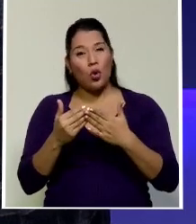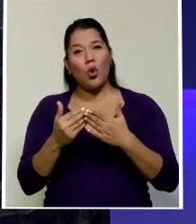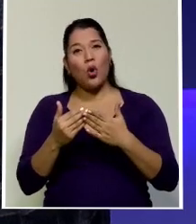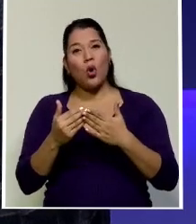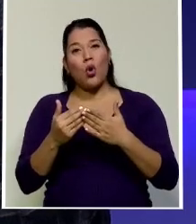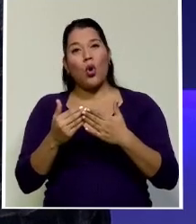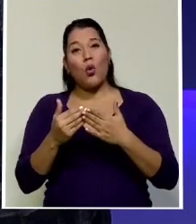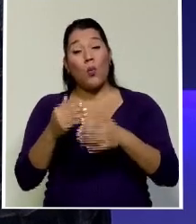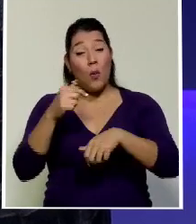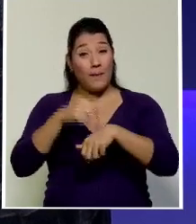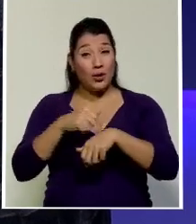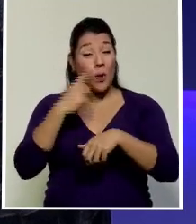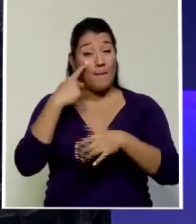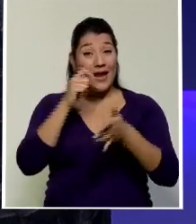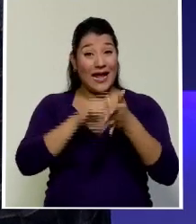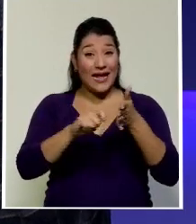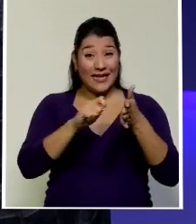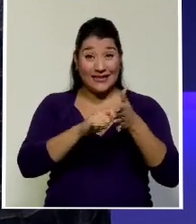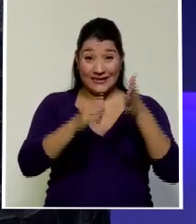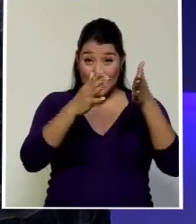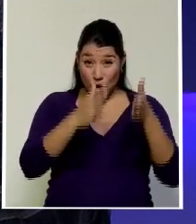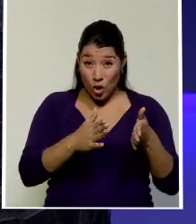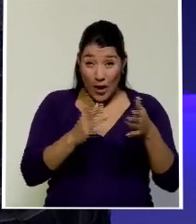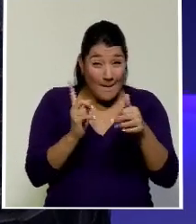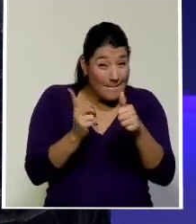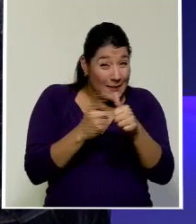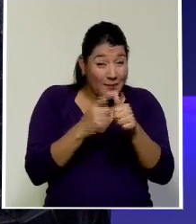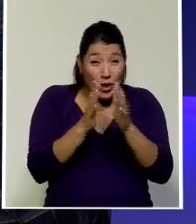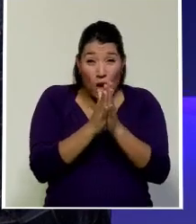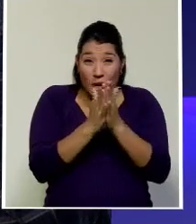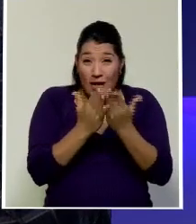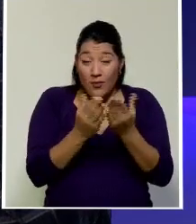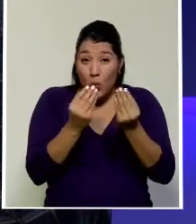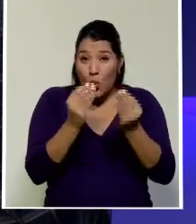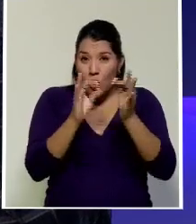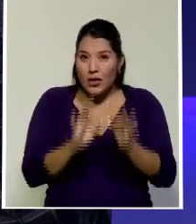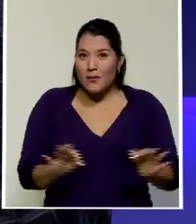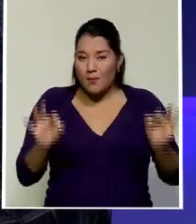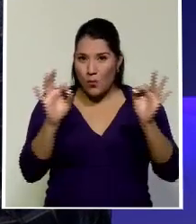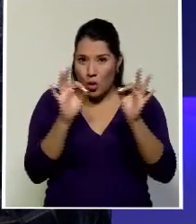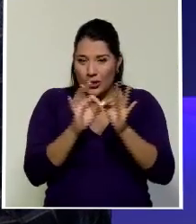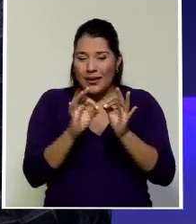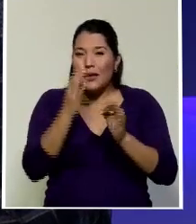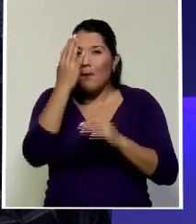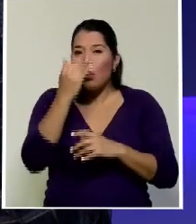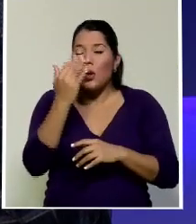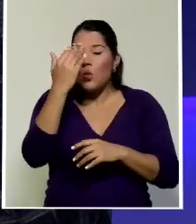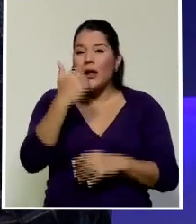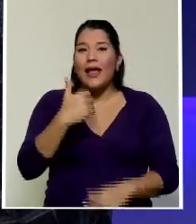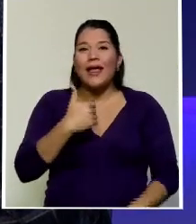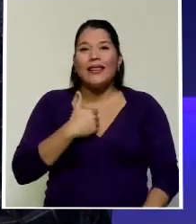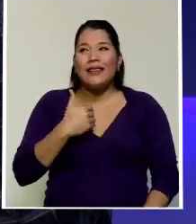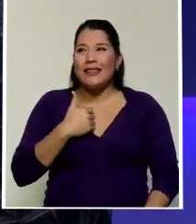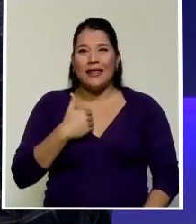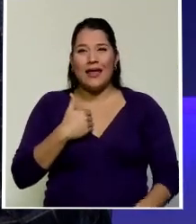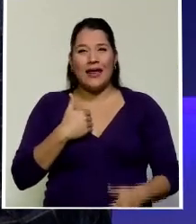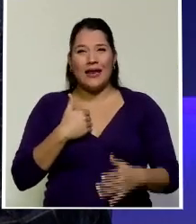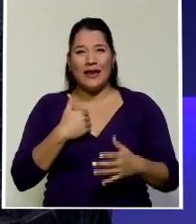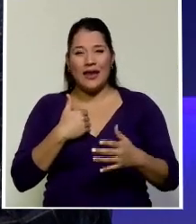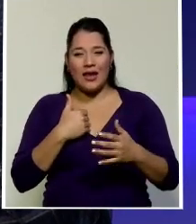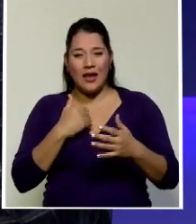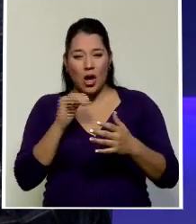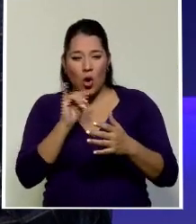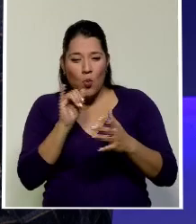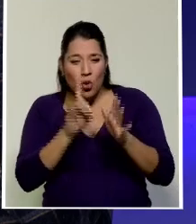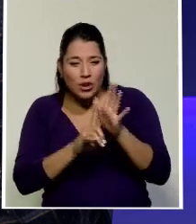primeras lecturas son fundamentales. Total. Hay un impacto en el gusto, en la manera de escribir.